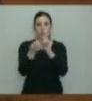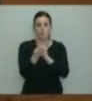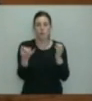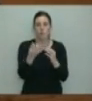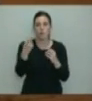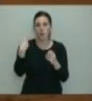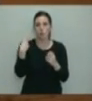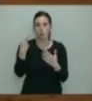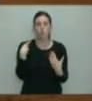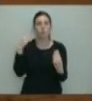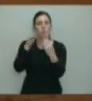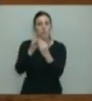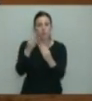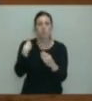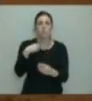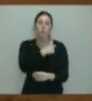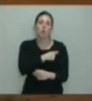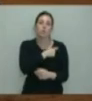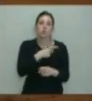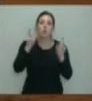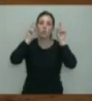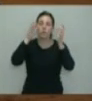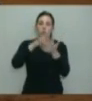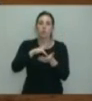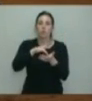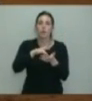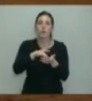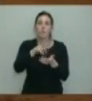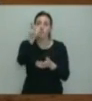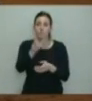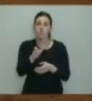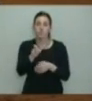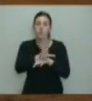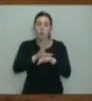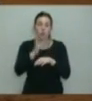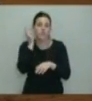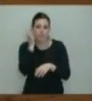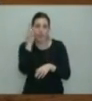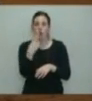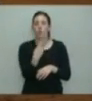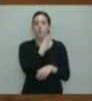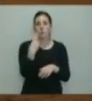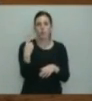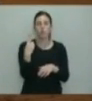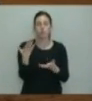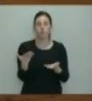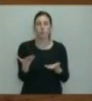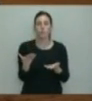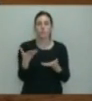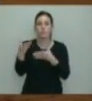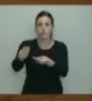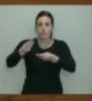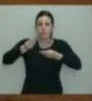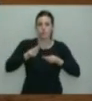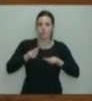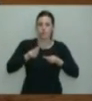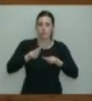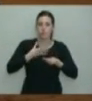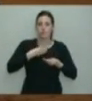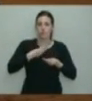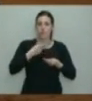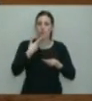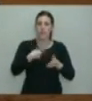de hecho, hubo una comisión de educación donde la consejera de Educación se comprometió a traer un